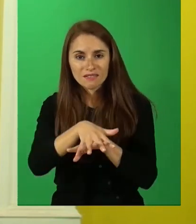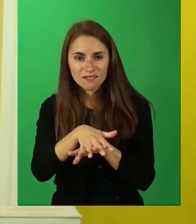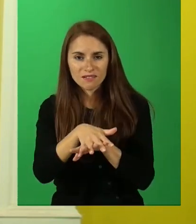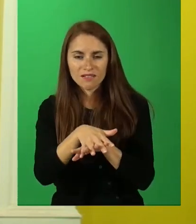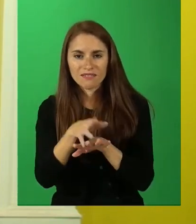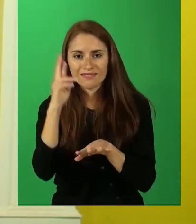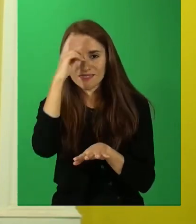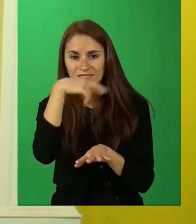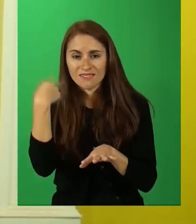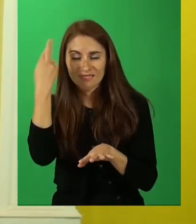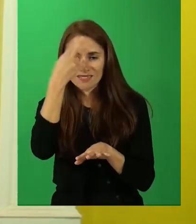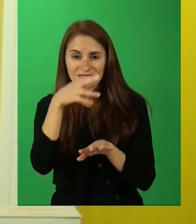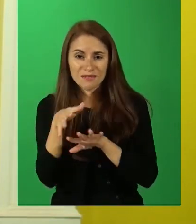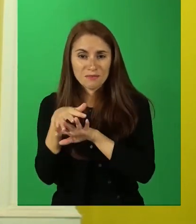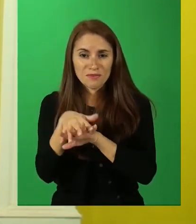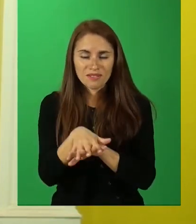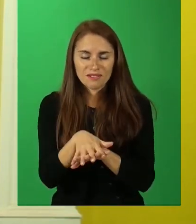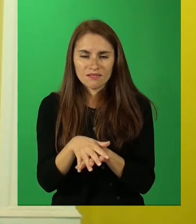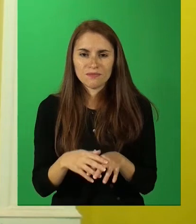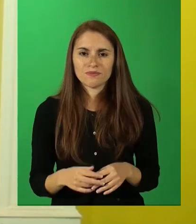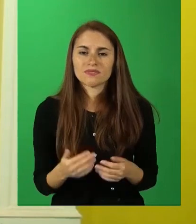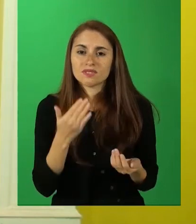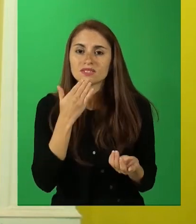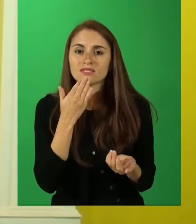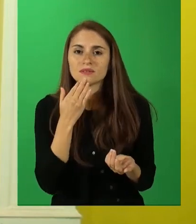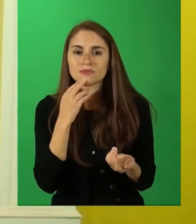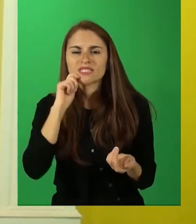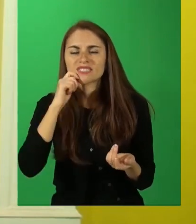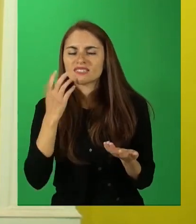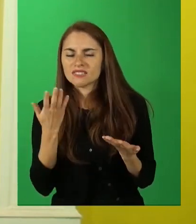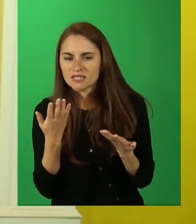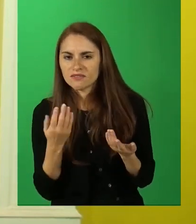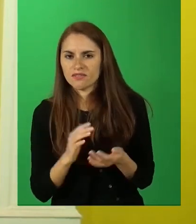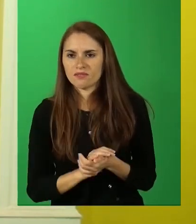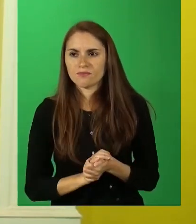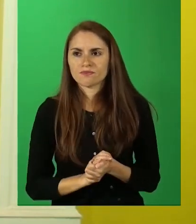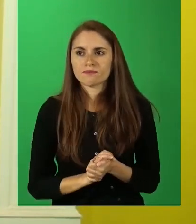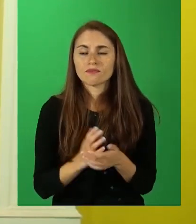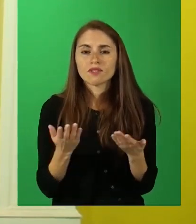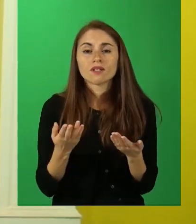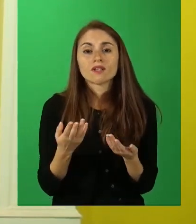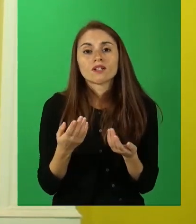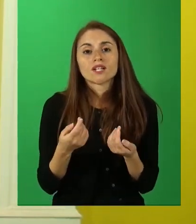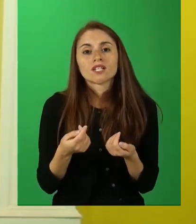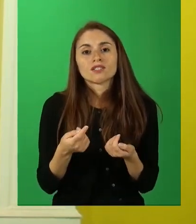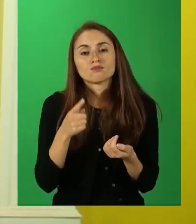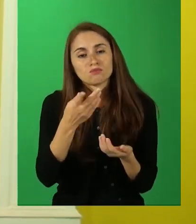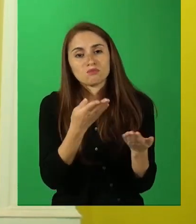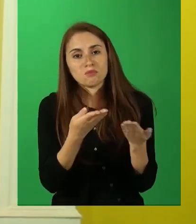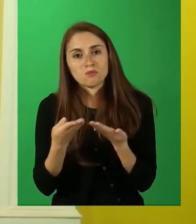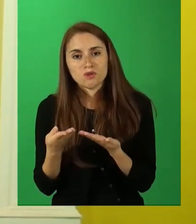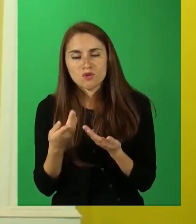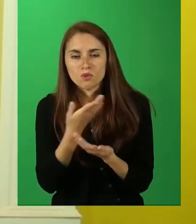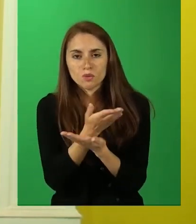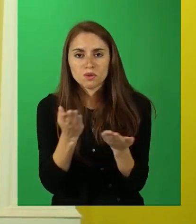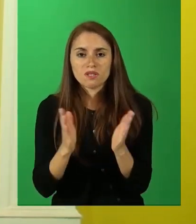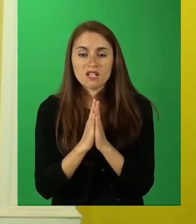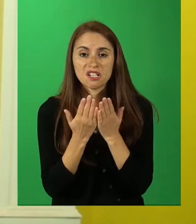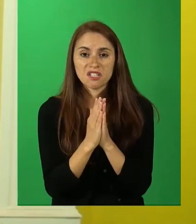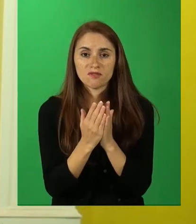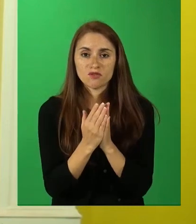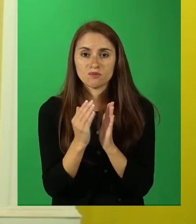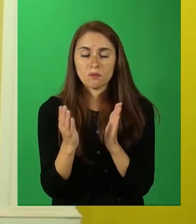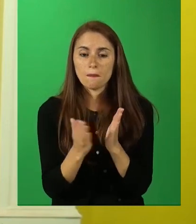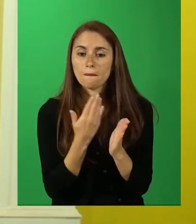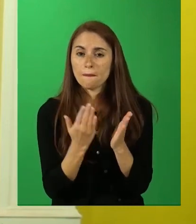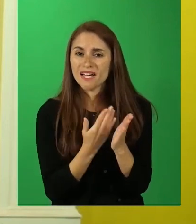nosotros. Y eso también significa algo. Recomendación, como siempre les tengo un libro. Este es cortito, tiene